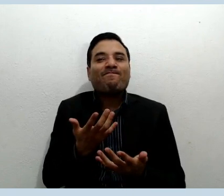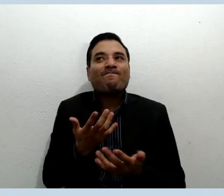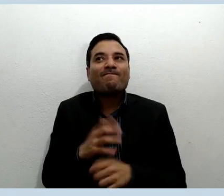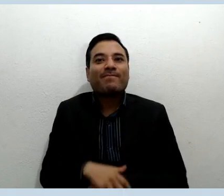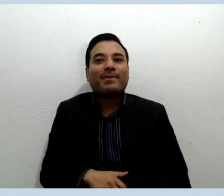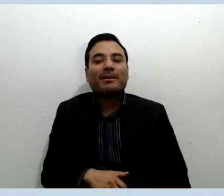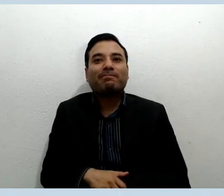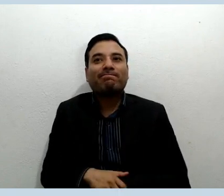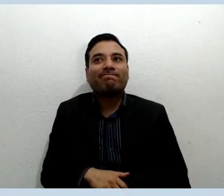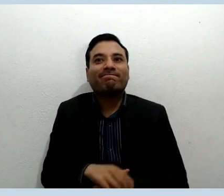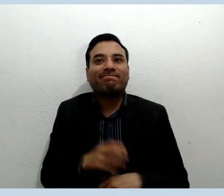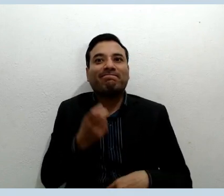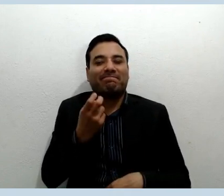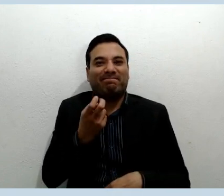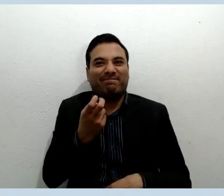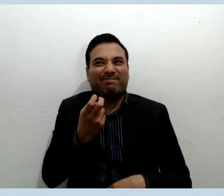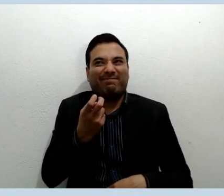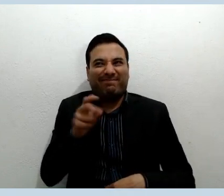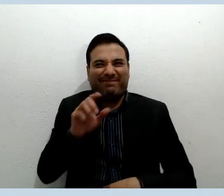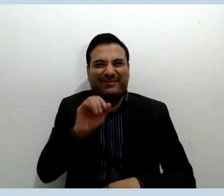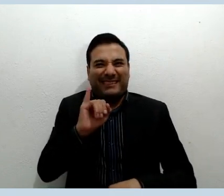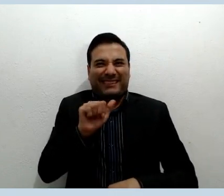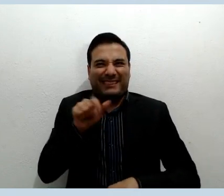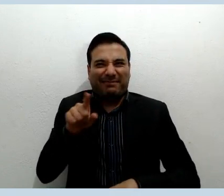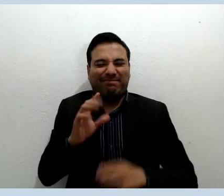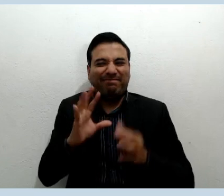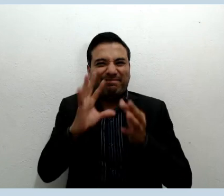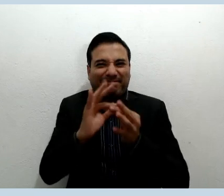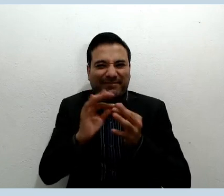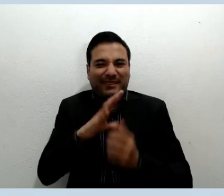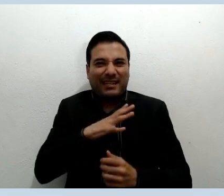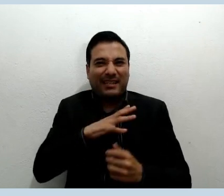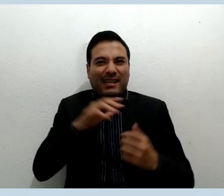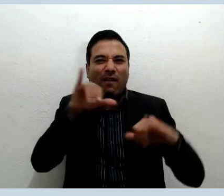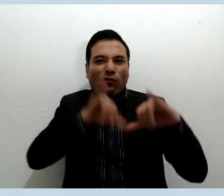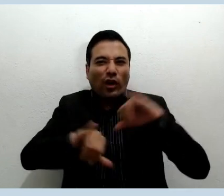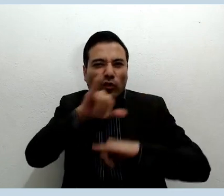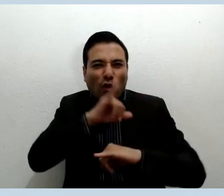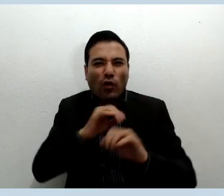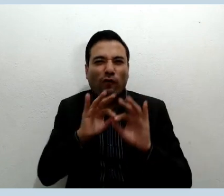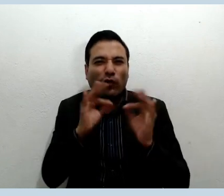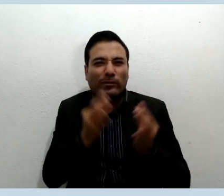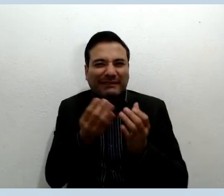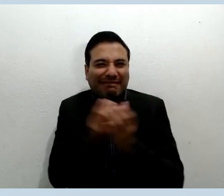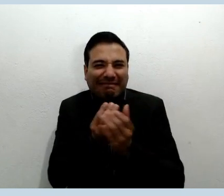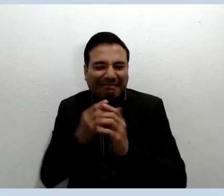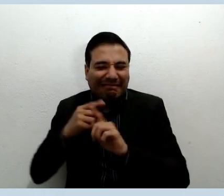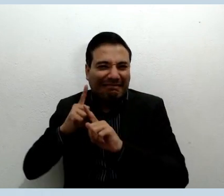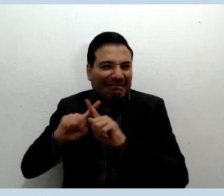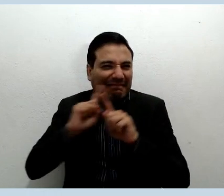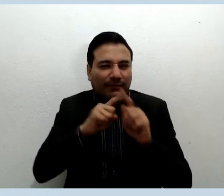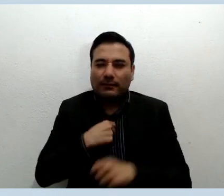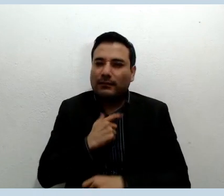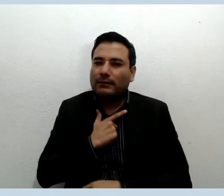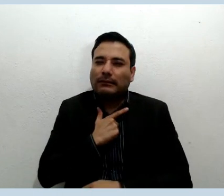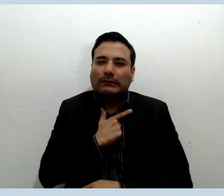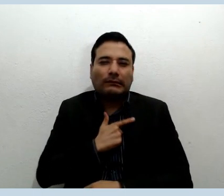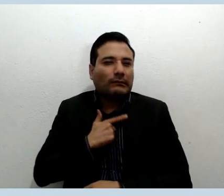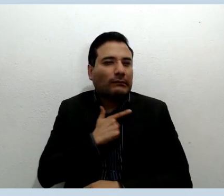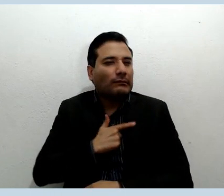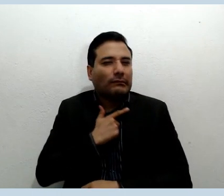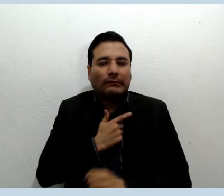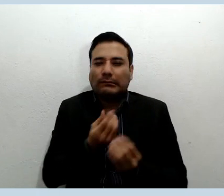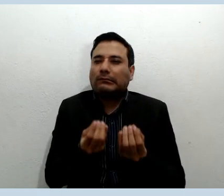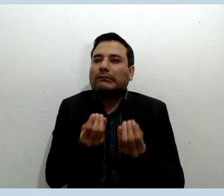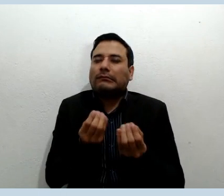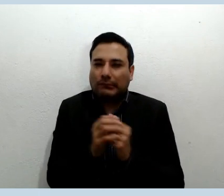laboratorio de formatos que mencionaba Isa creo que también estuvo bueno a mí me gustó mucho como hacer lo de